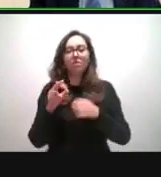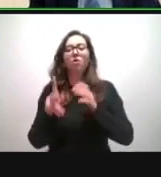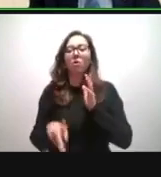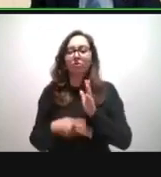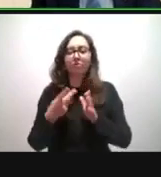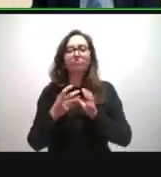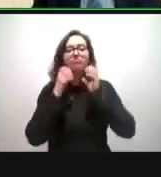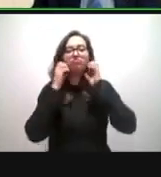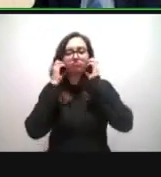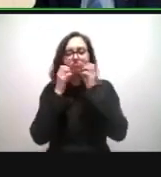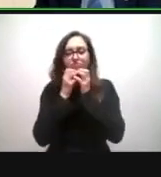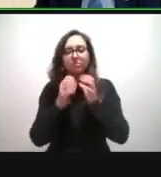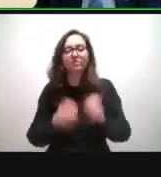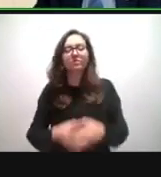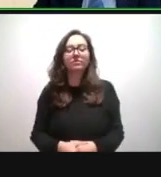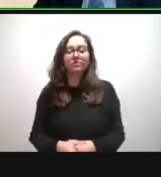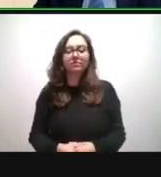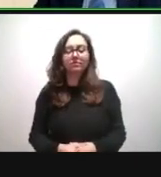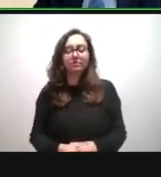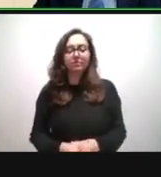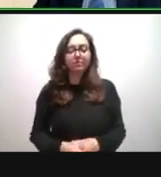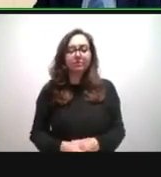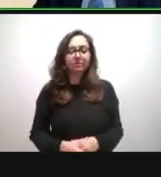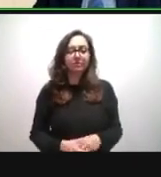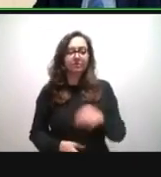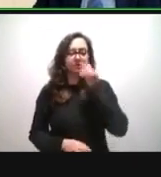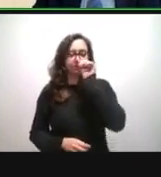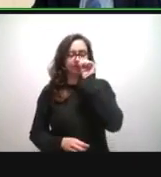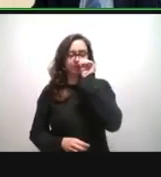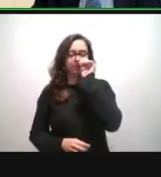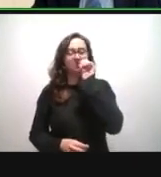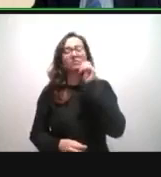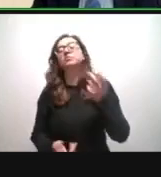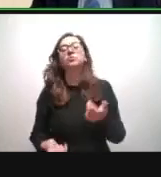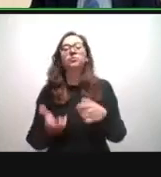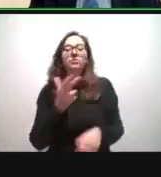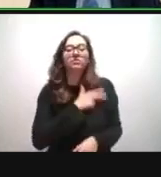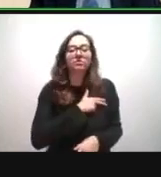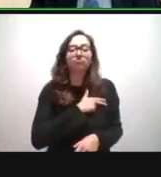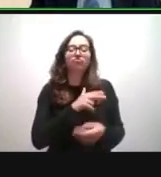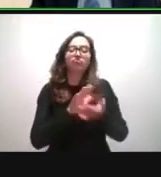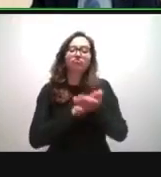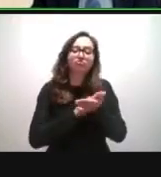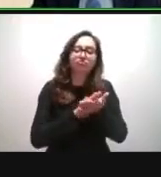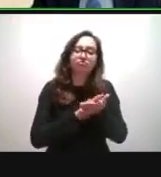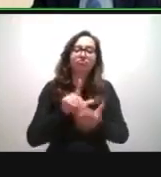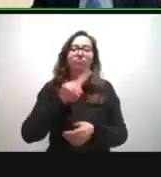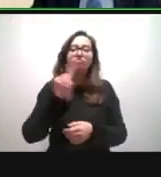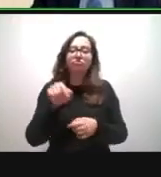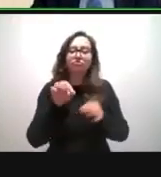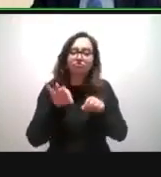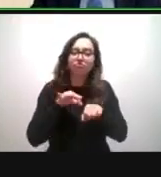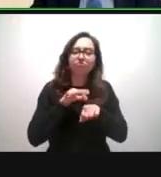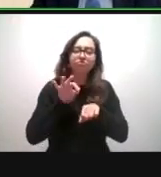mandibular. Las heridas se lavan, se suturan. Cuando la piel está ahí, como en el